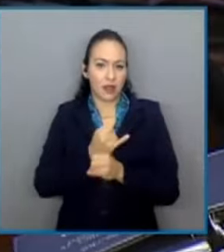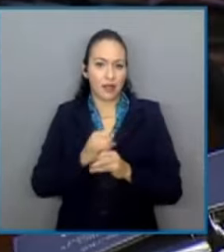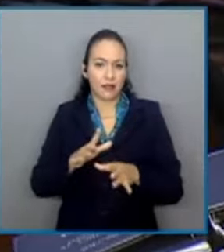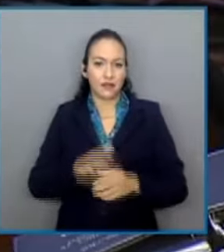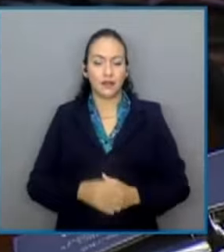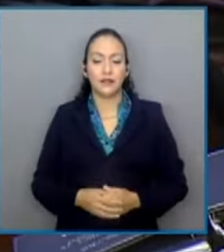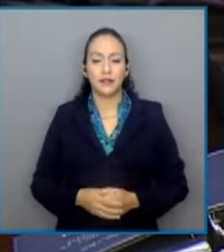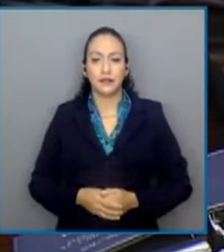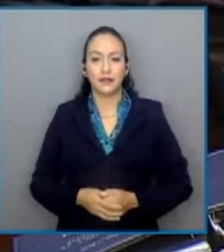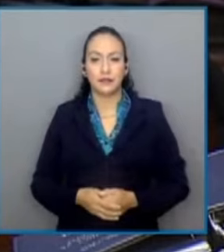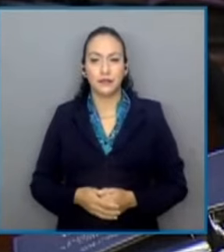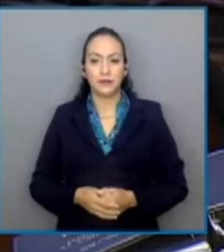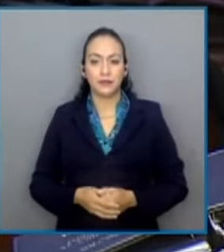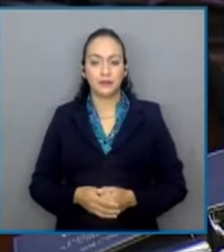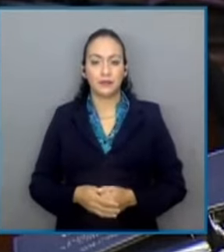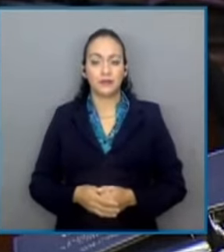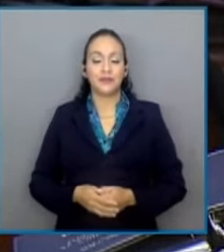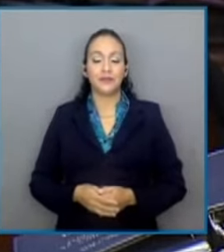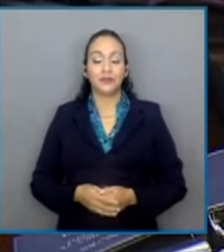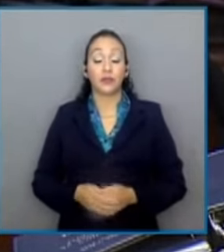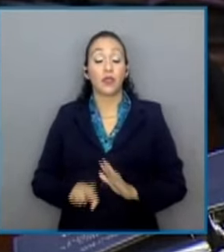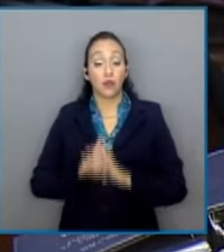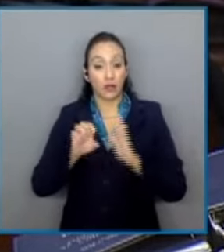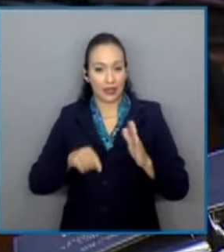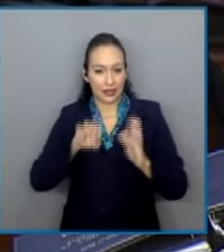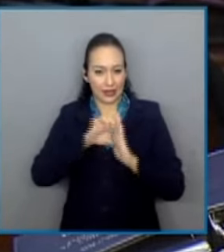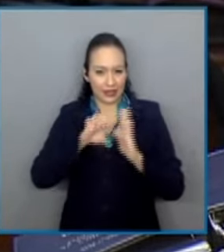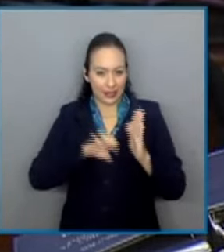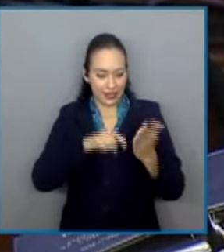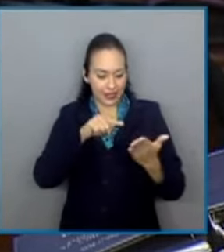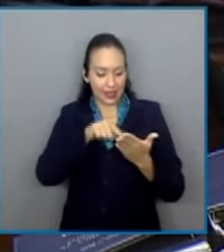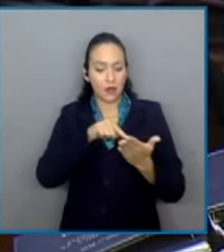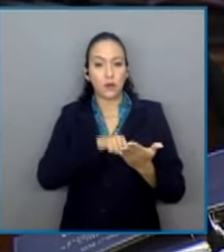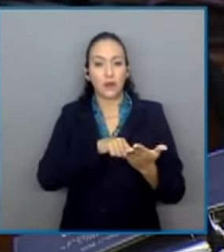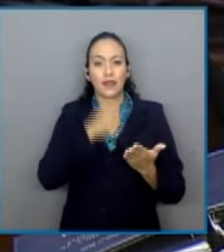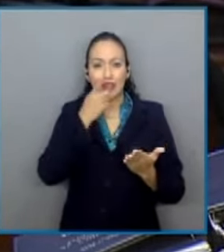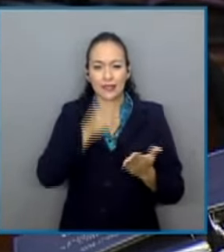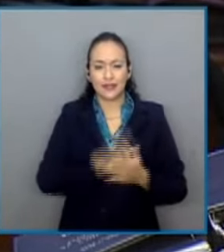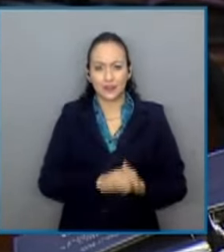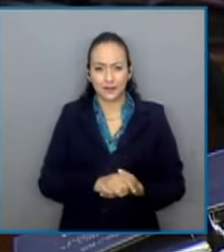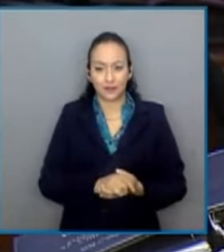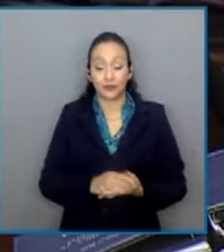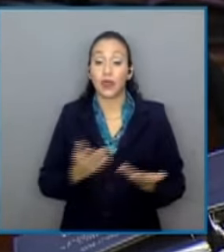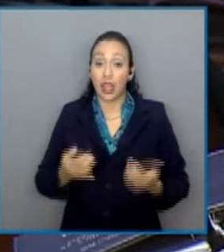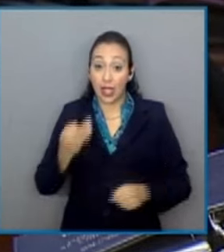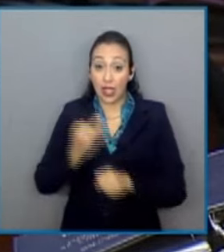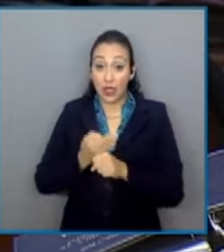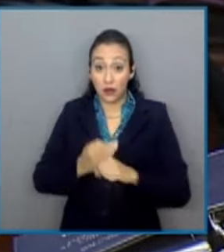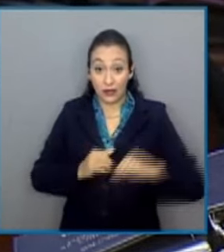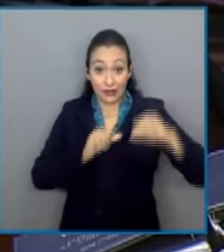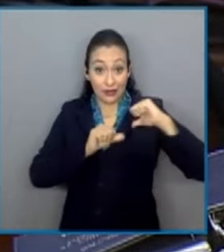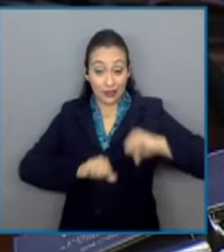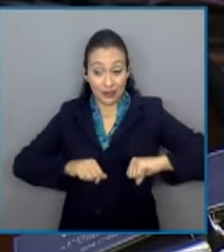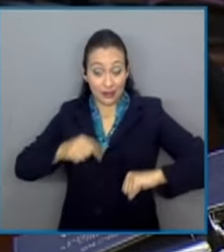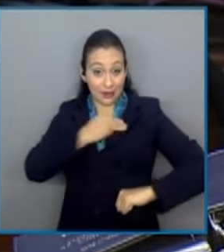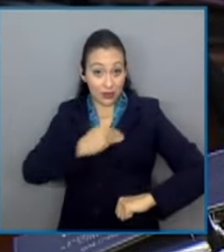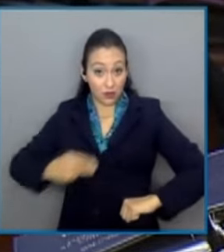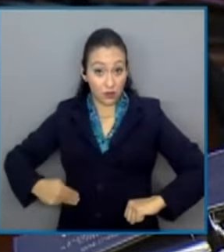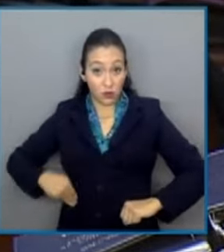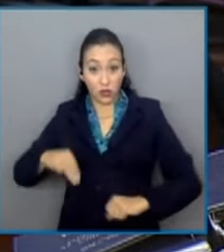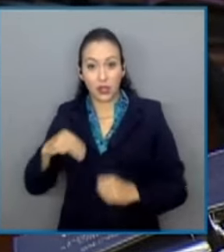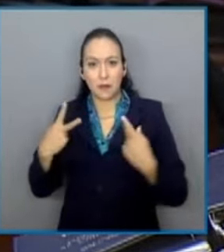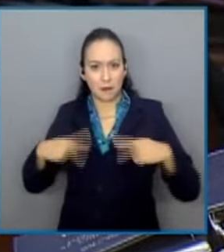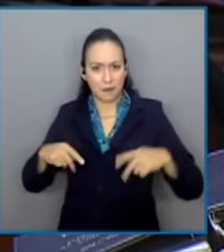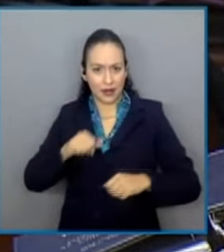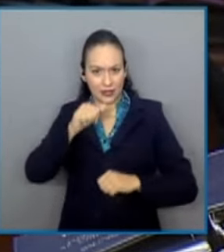En el caso, la norma impugnada permite que la Junta de Gobierno, a cargo del Sistema Municipal de Agua Potable y